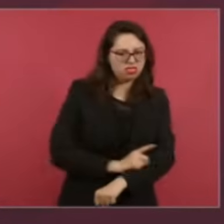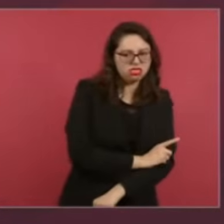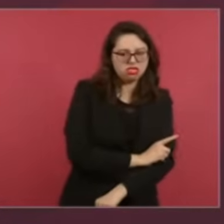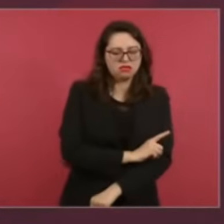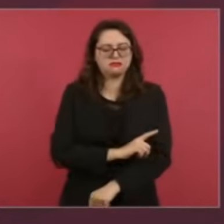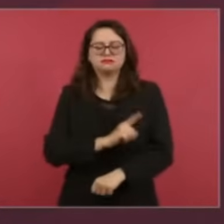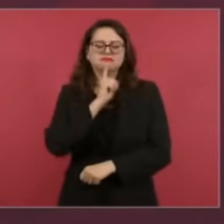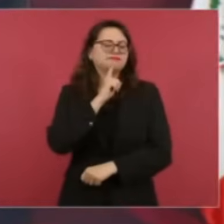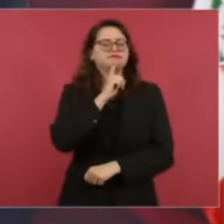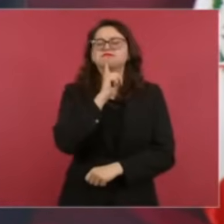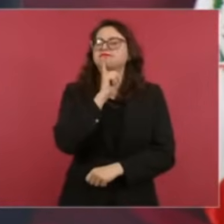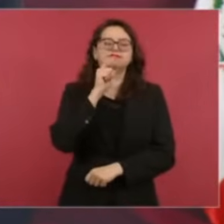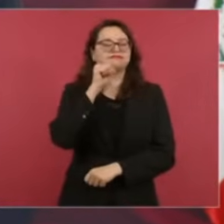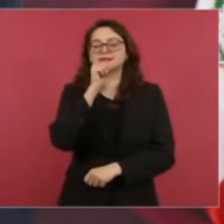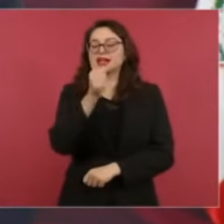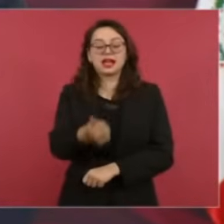nadie es reprimido,